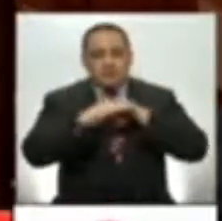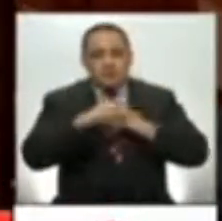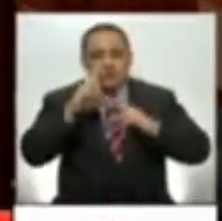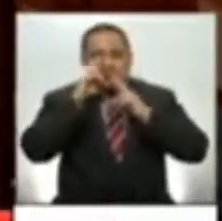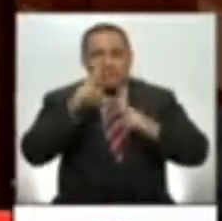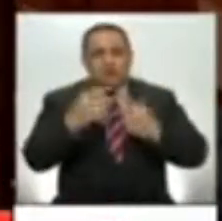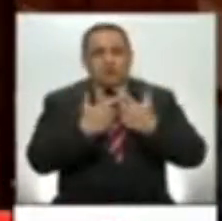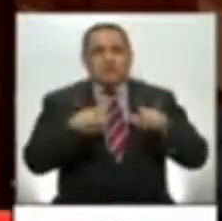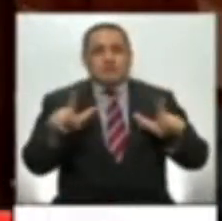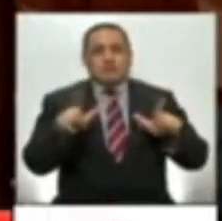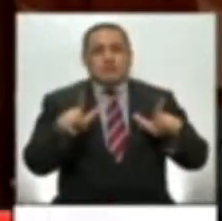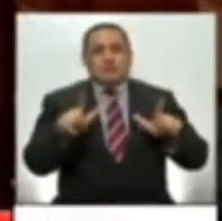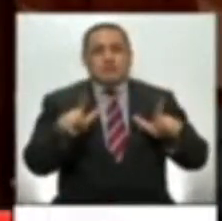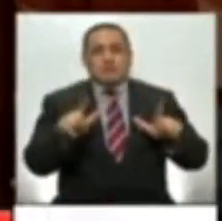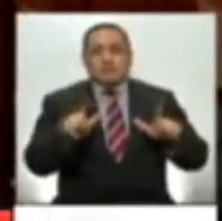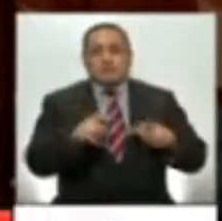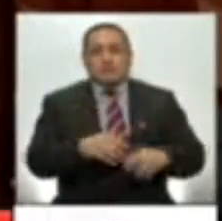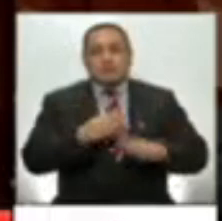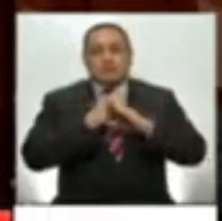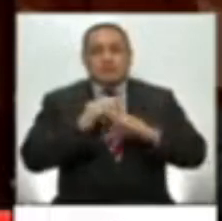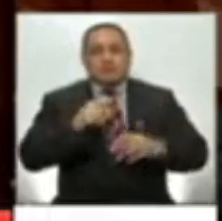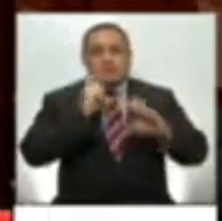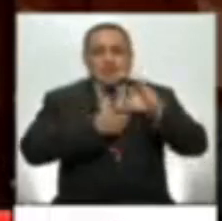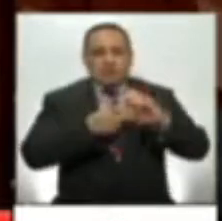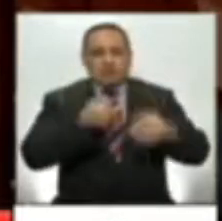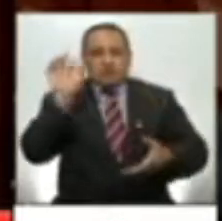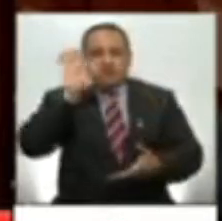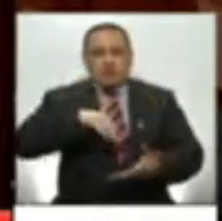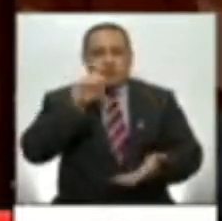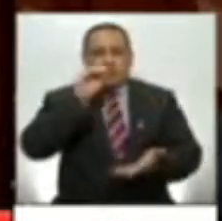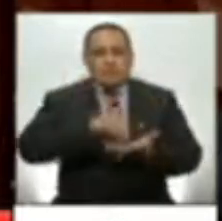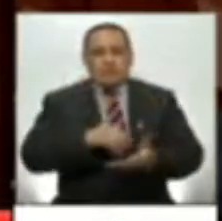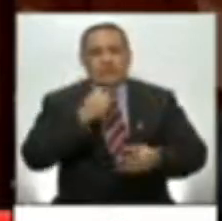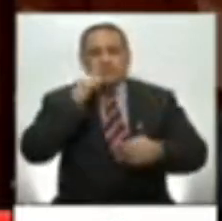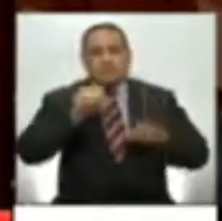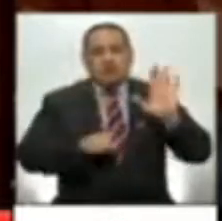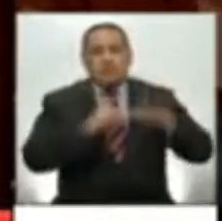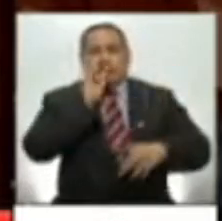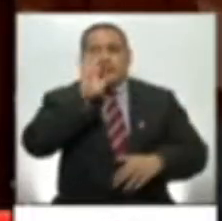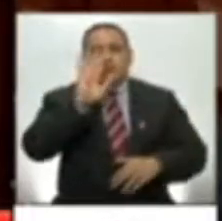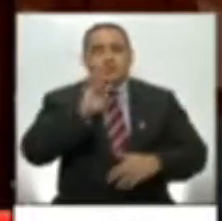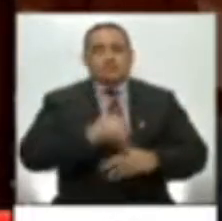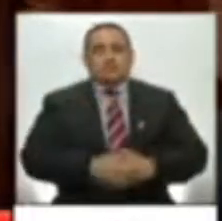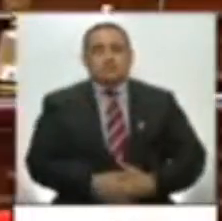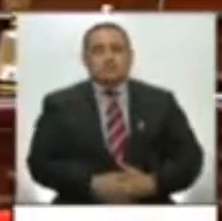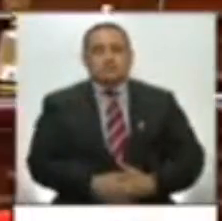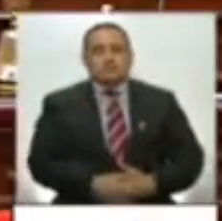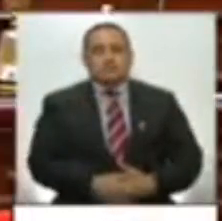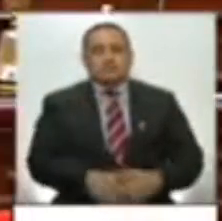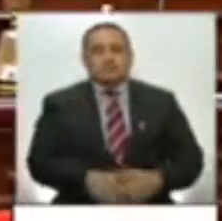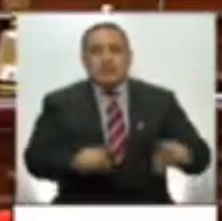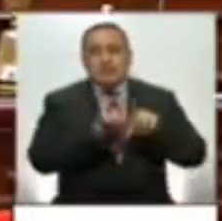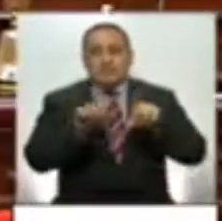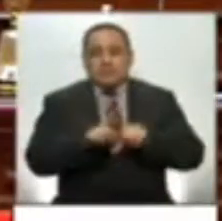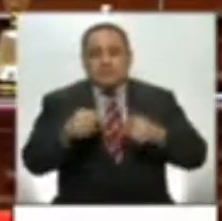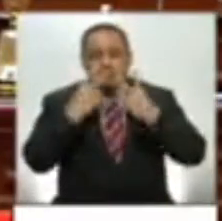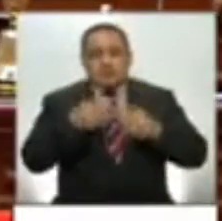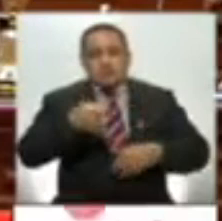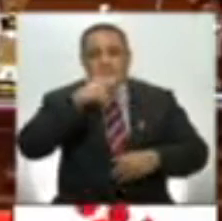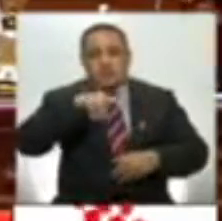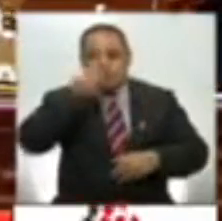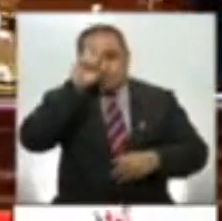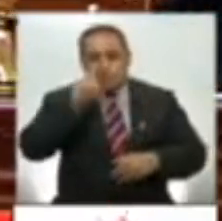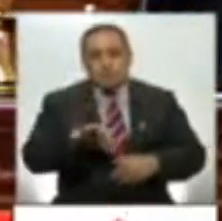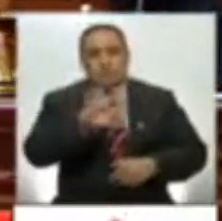democracia y la libertad, terroristas nunca más, sí, juro. Así lo hace, que Dios y la patria